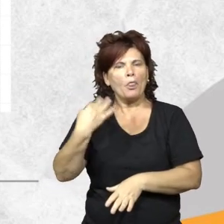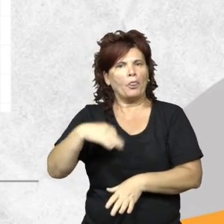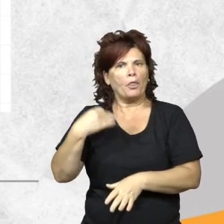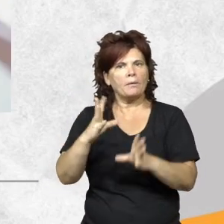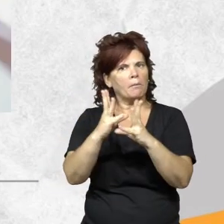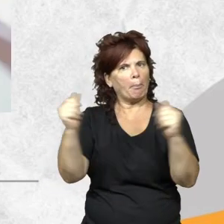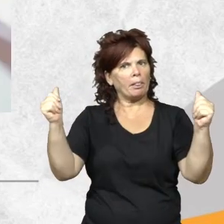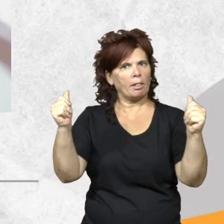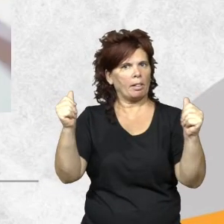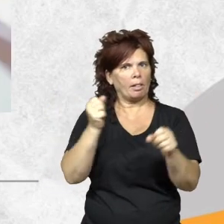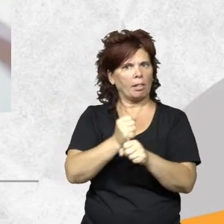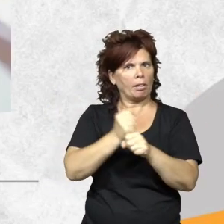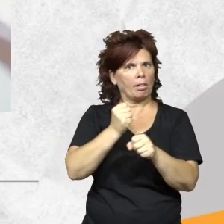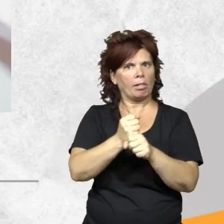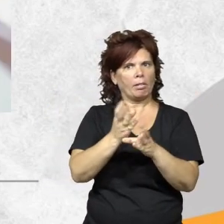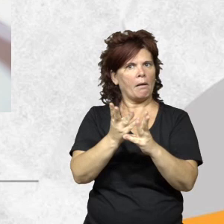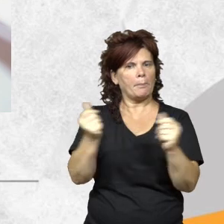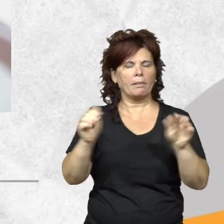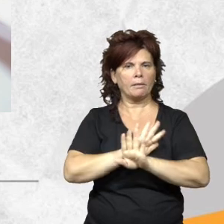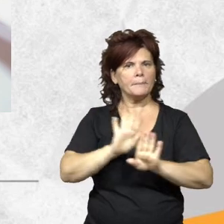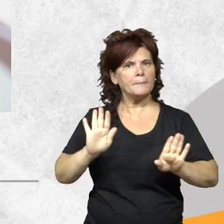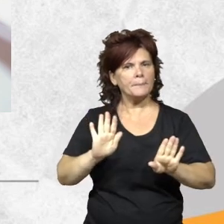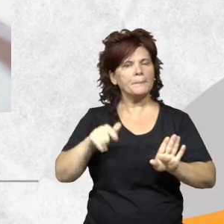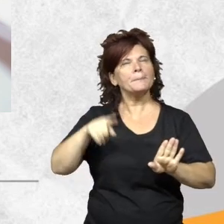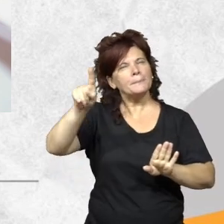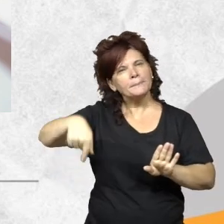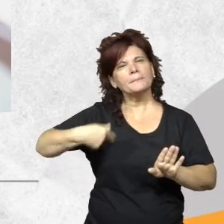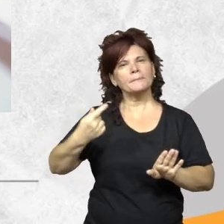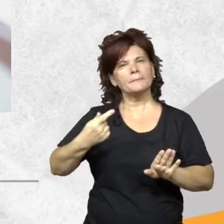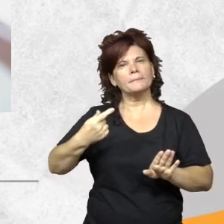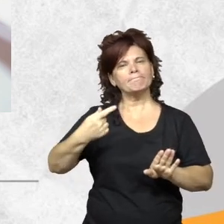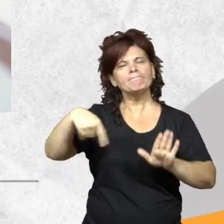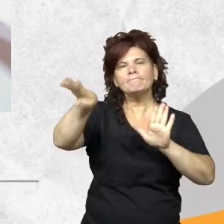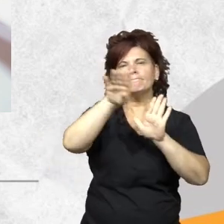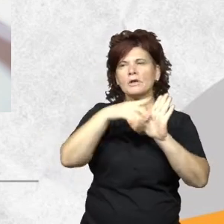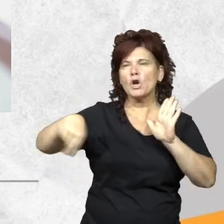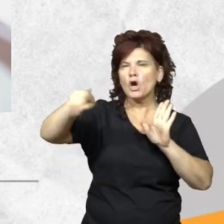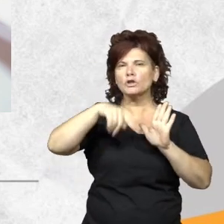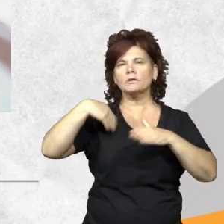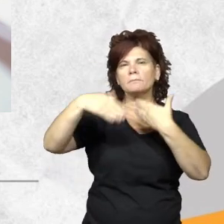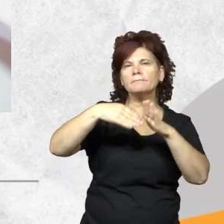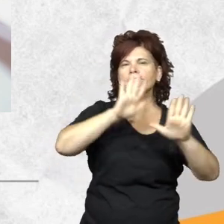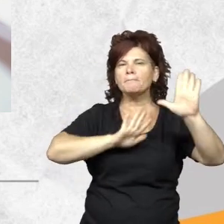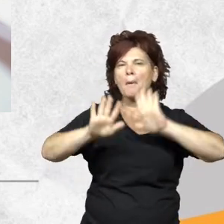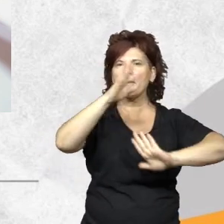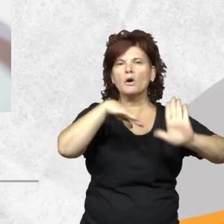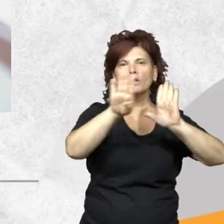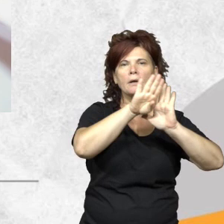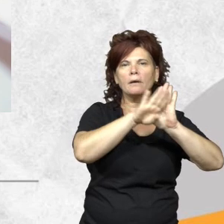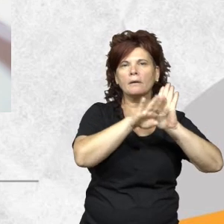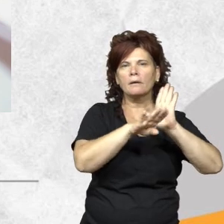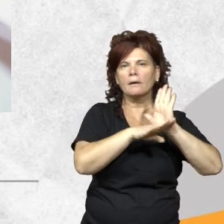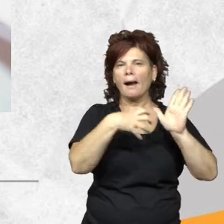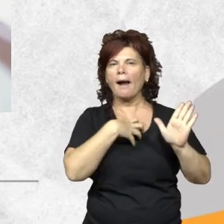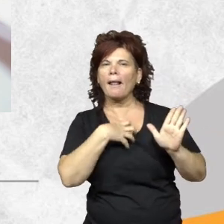actividad. Esto nos lleva a hacer un listado de características que tienen los